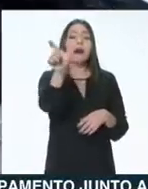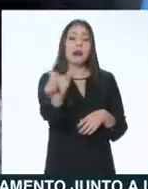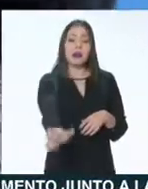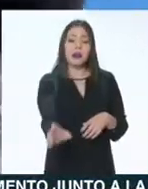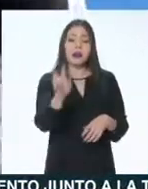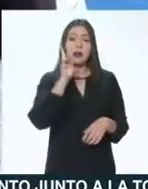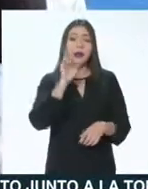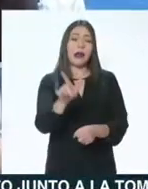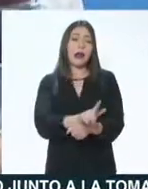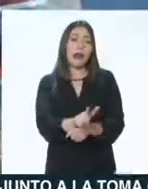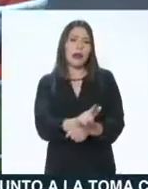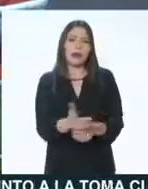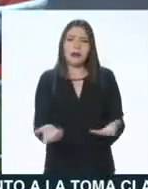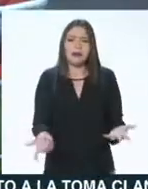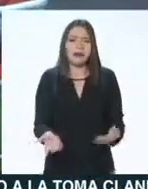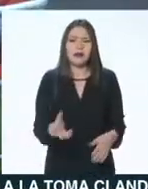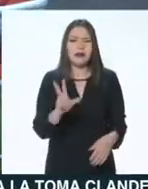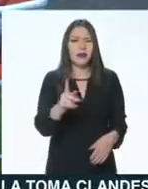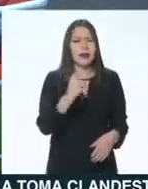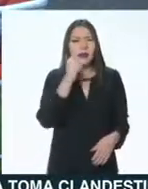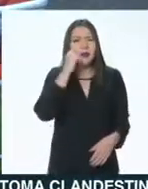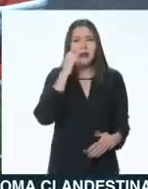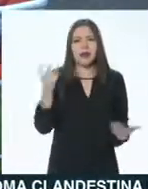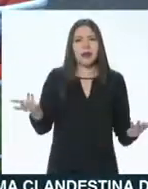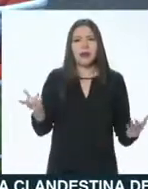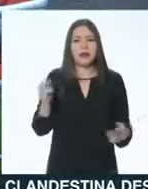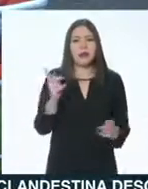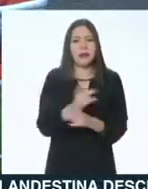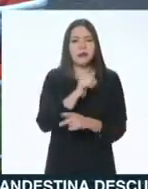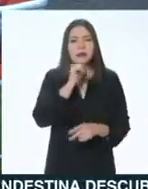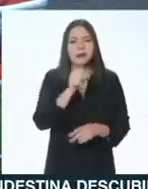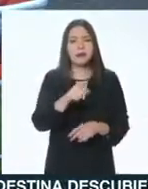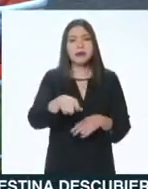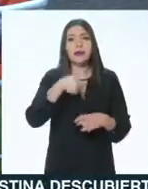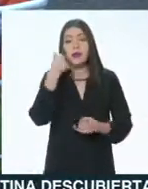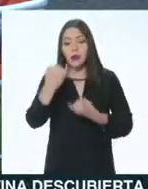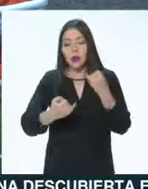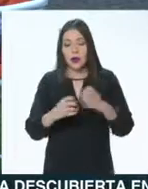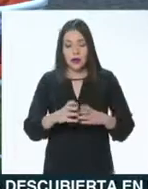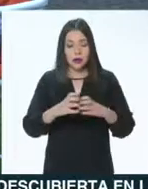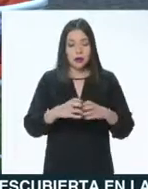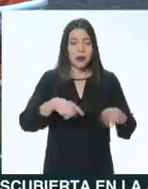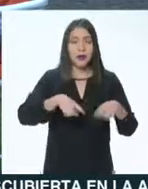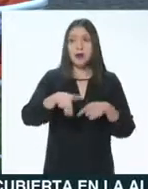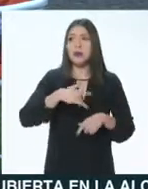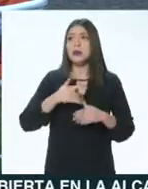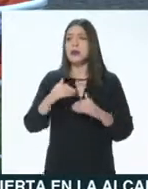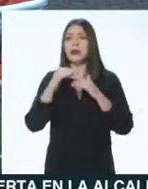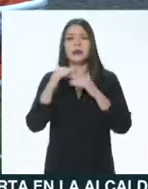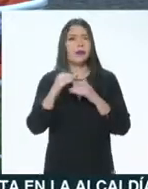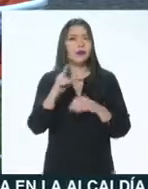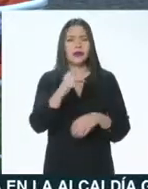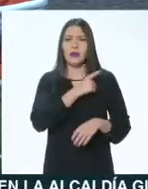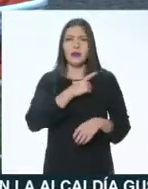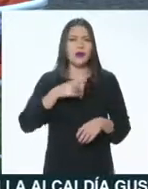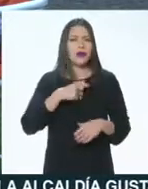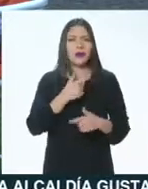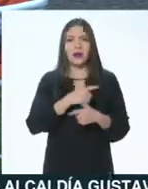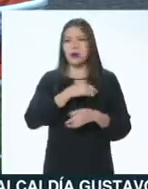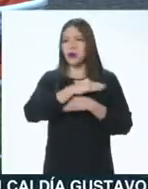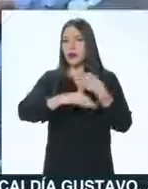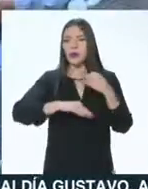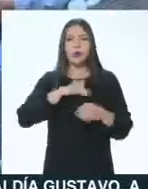vemos muy gays, pues que no importe, pisar un balón o patear un balón, no te limites, ¿no? Nadie se debe de limitar al deporte, el